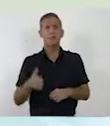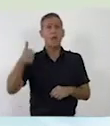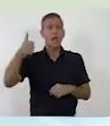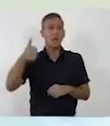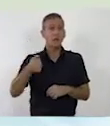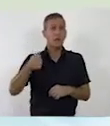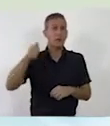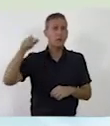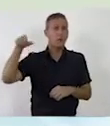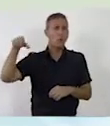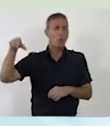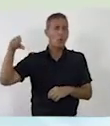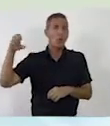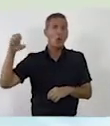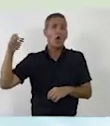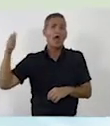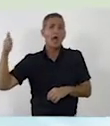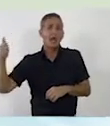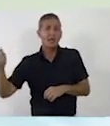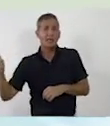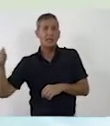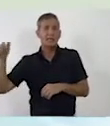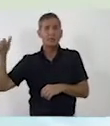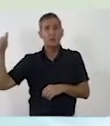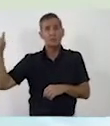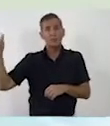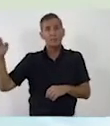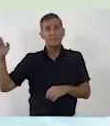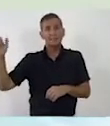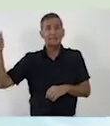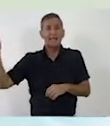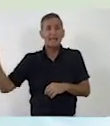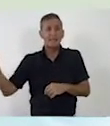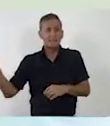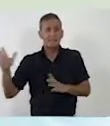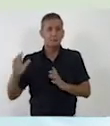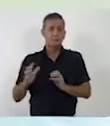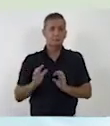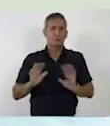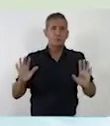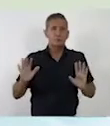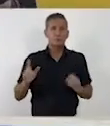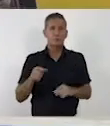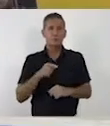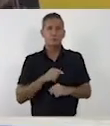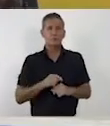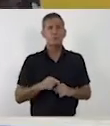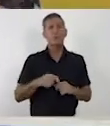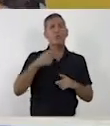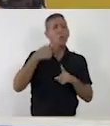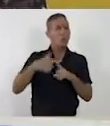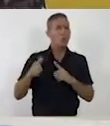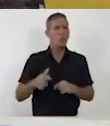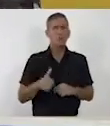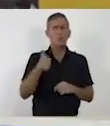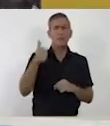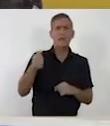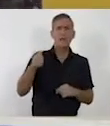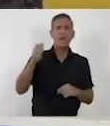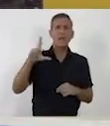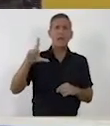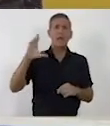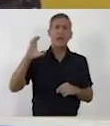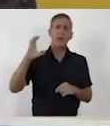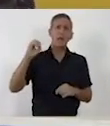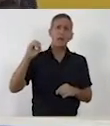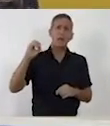ustedes saben que corresponden a la familia de los hidrocarburos, y tienen también el caso de los alcoholes. Fíjense que no estamos hablando de otras